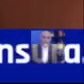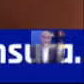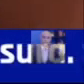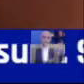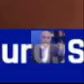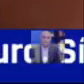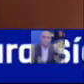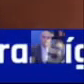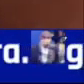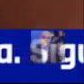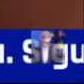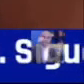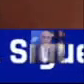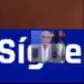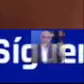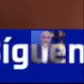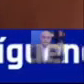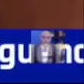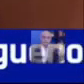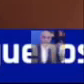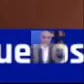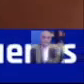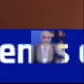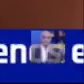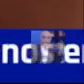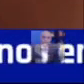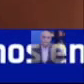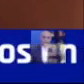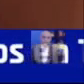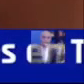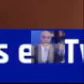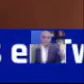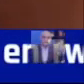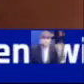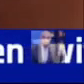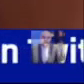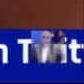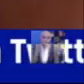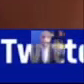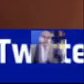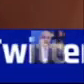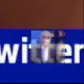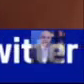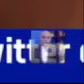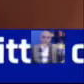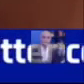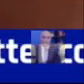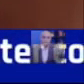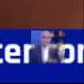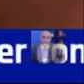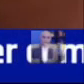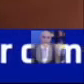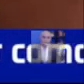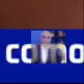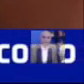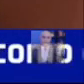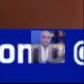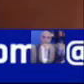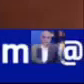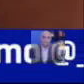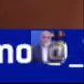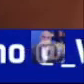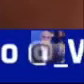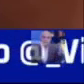completamente distinta, completamente nueva. Y me parece, mi querido Vicente, que se está ganando su lugar no solo en el